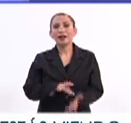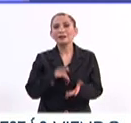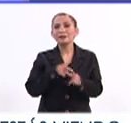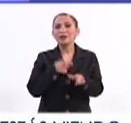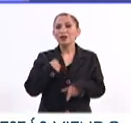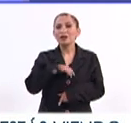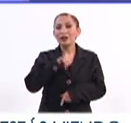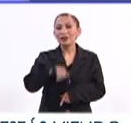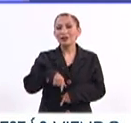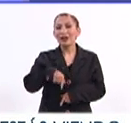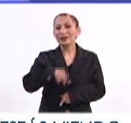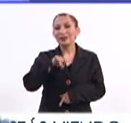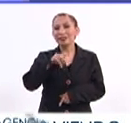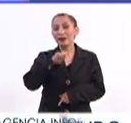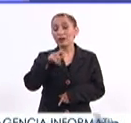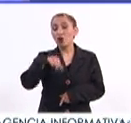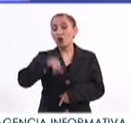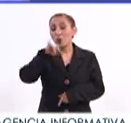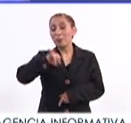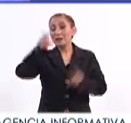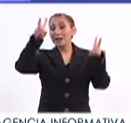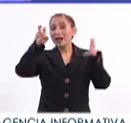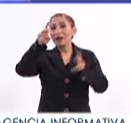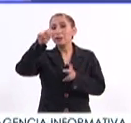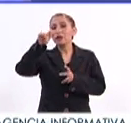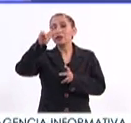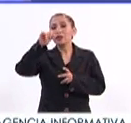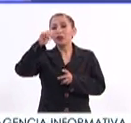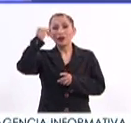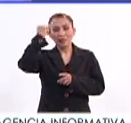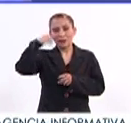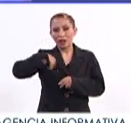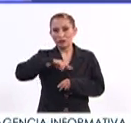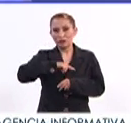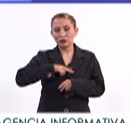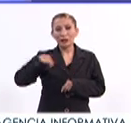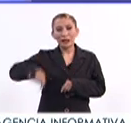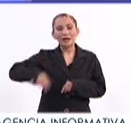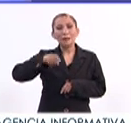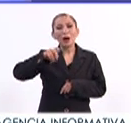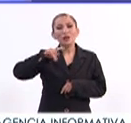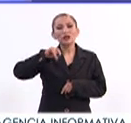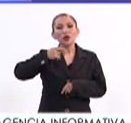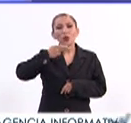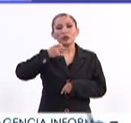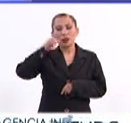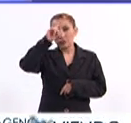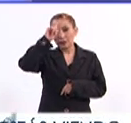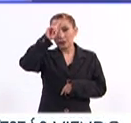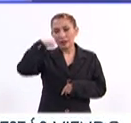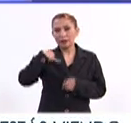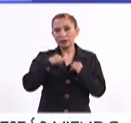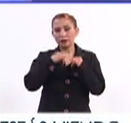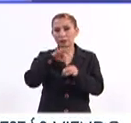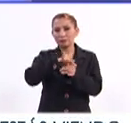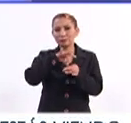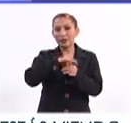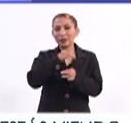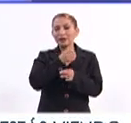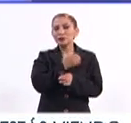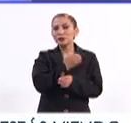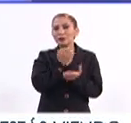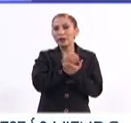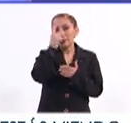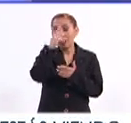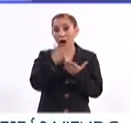Gracias por seguir con nosotros en Interfaz. Y bueno, hoy es jueves de Rebotando Ideas. Ya está con nosotros Mauricio Huesca, consejero del Instituto Electoral de la Ciudad de México.